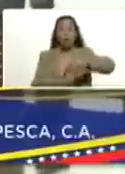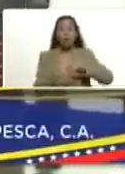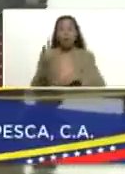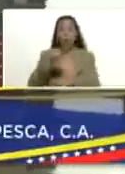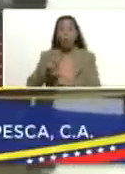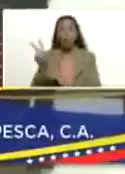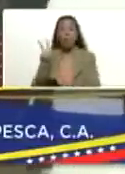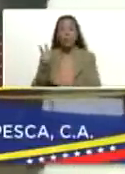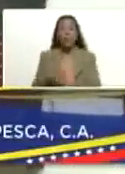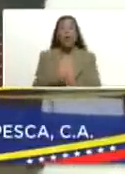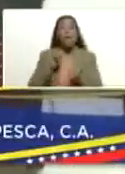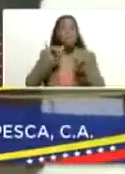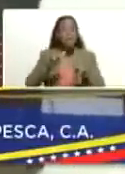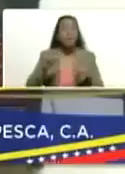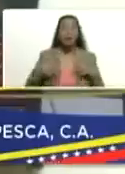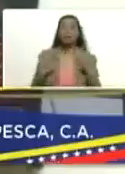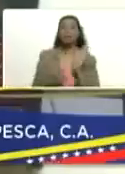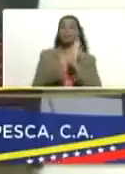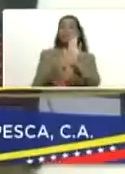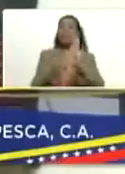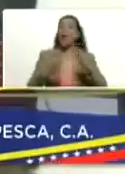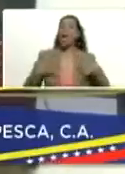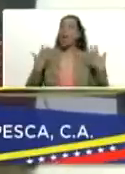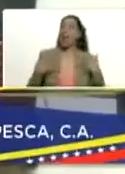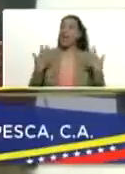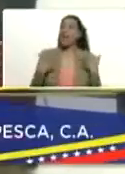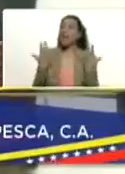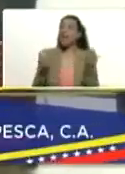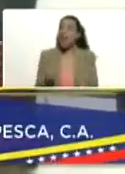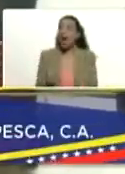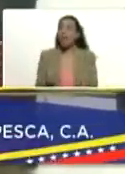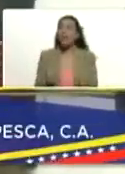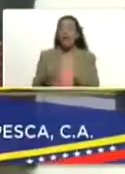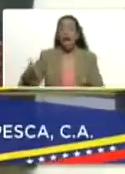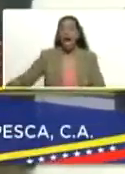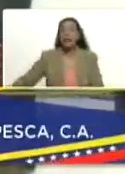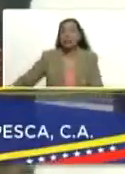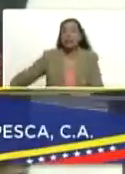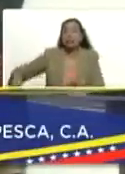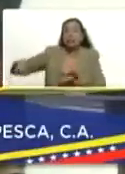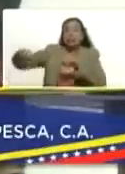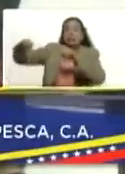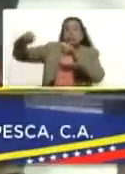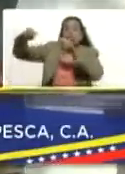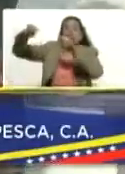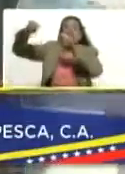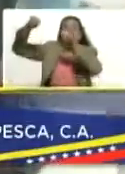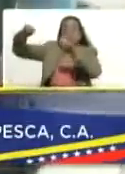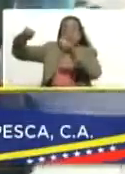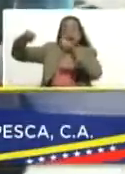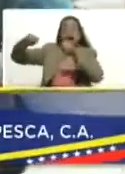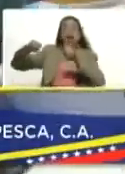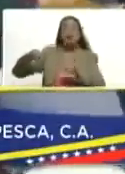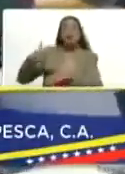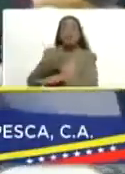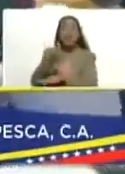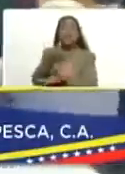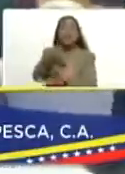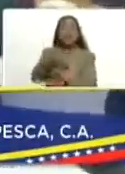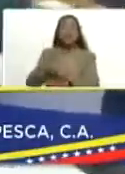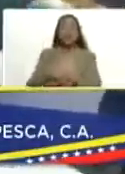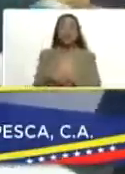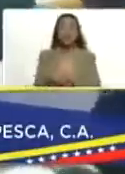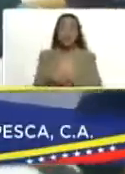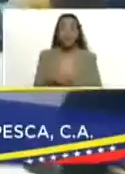con esta misma alegría queríamos mostrarle, señor presidente, esta descarga de sardina que tenemos acá en estos momentos, en la cual tenemos